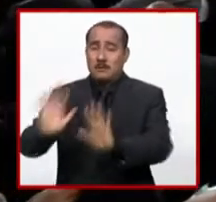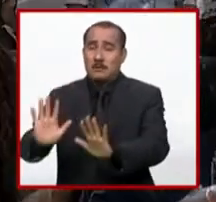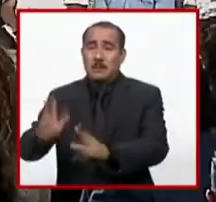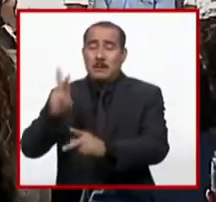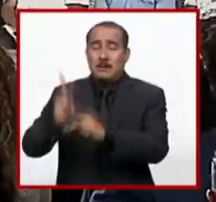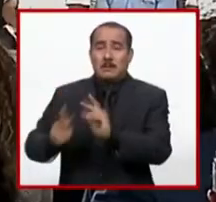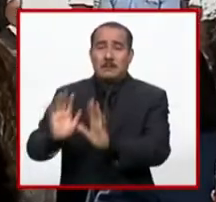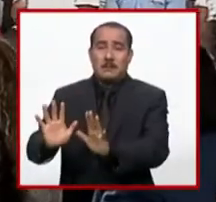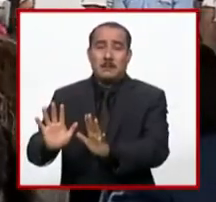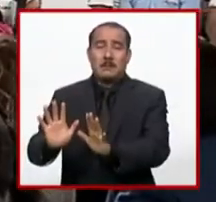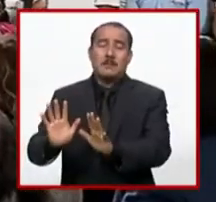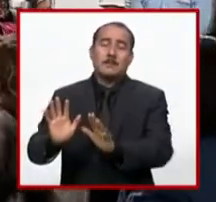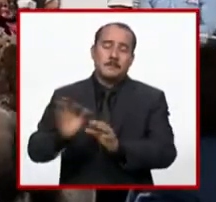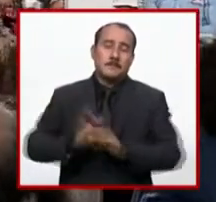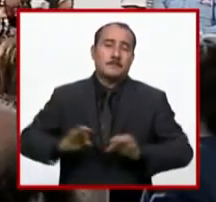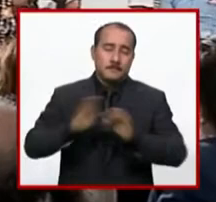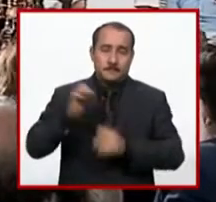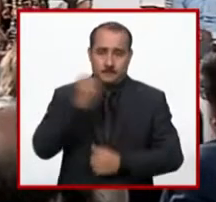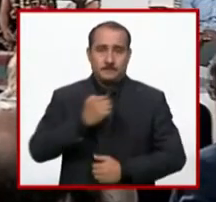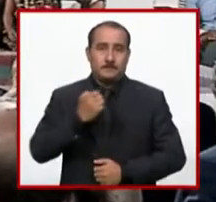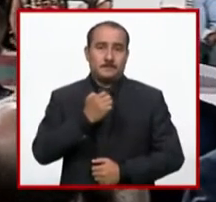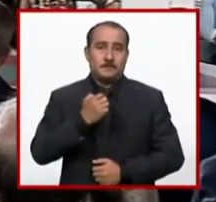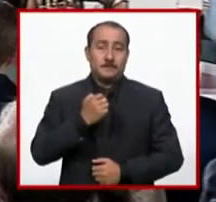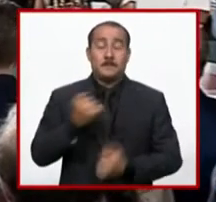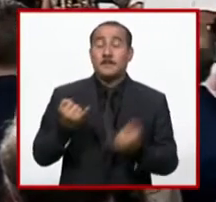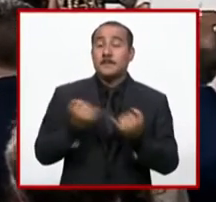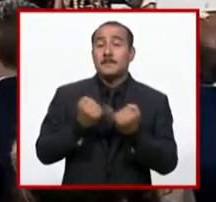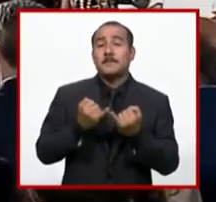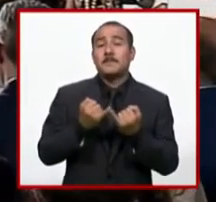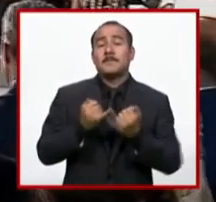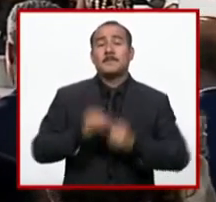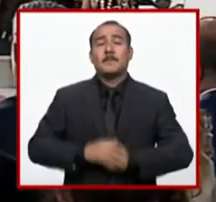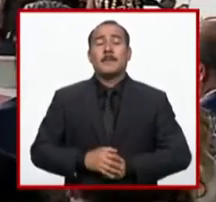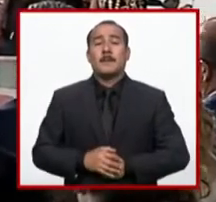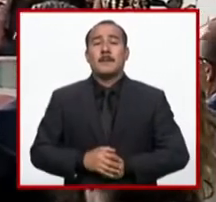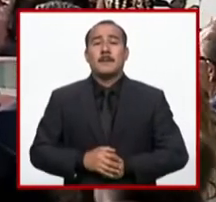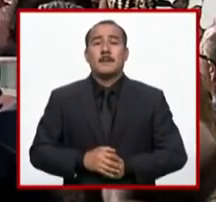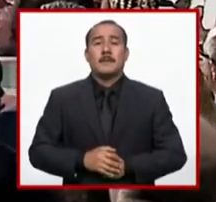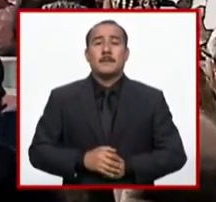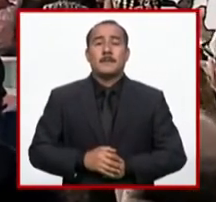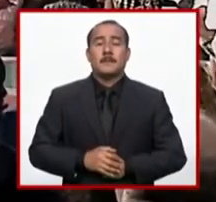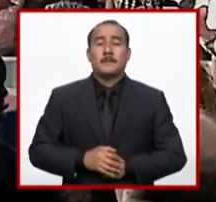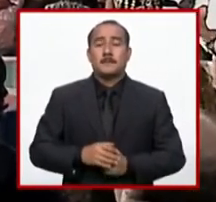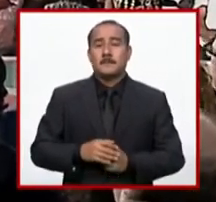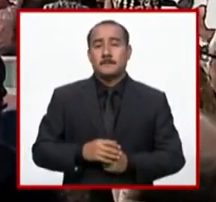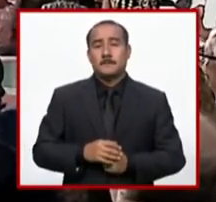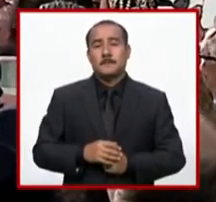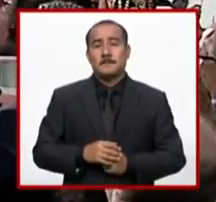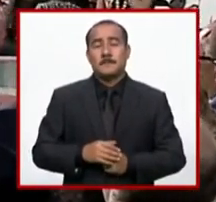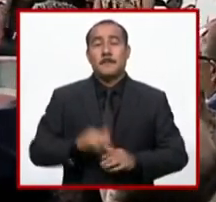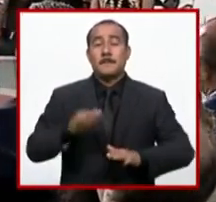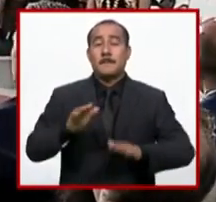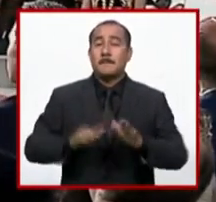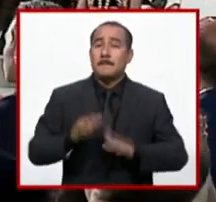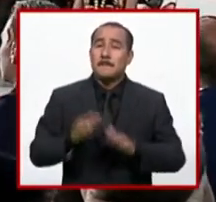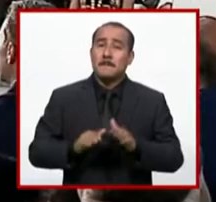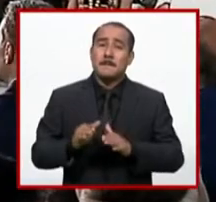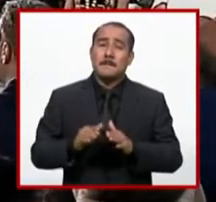toman las definiciones. O por ejemplo también ubicamos en el caso normal que a veces